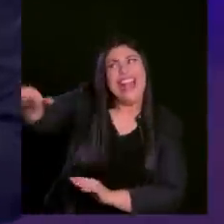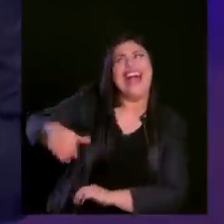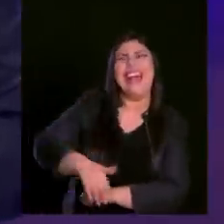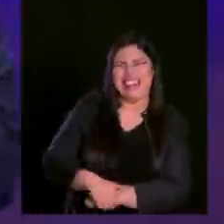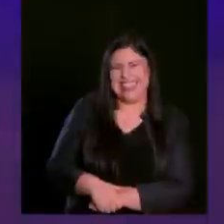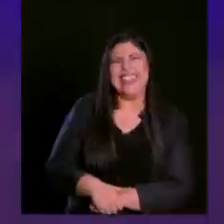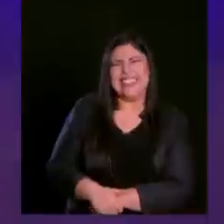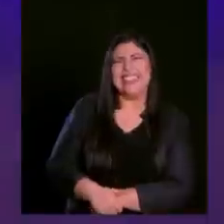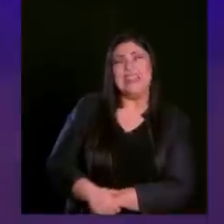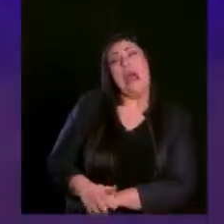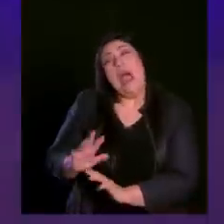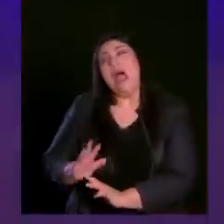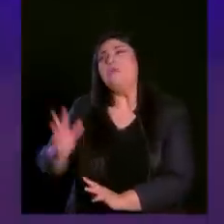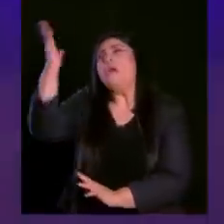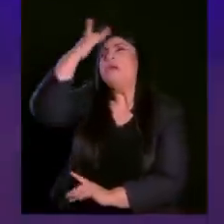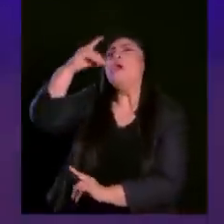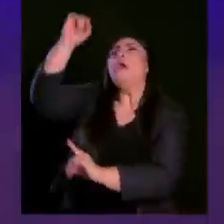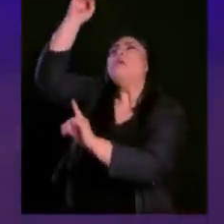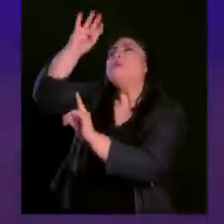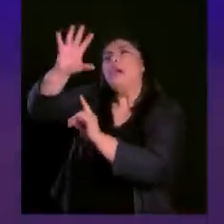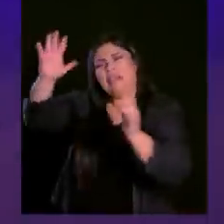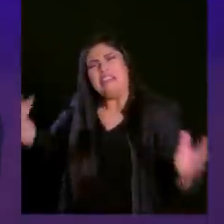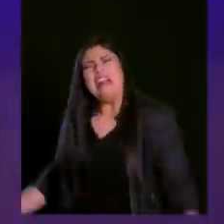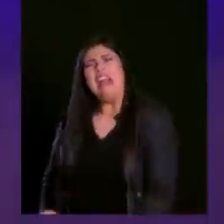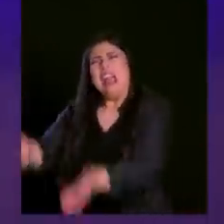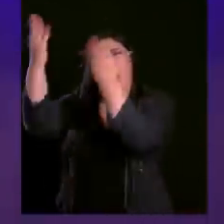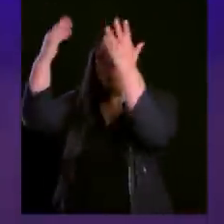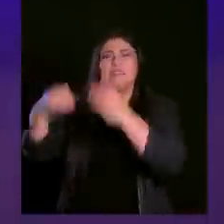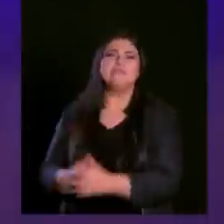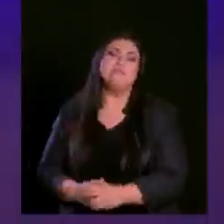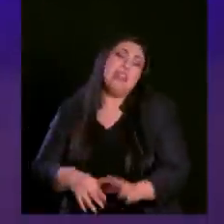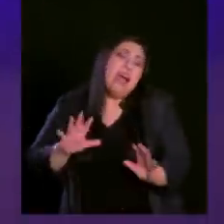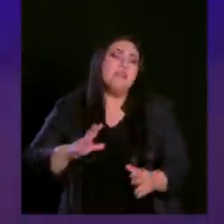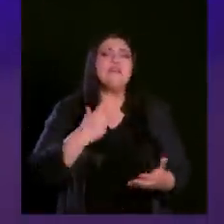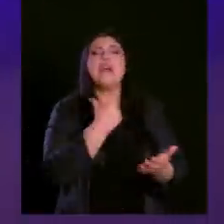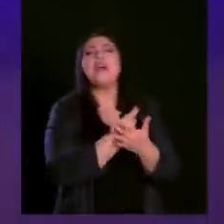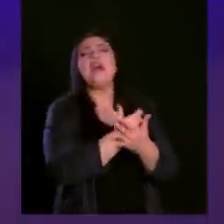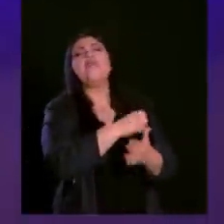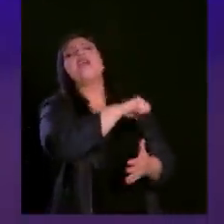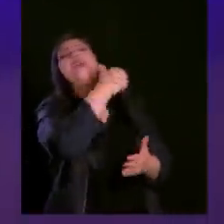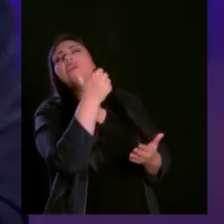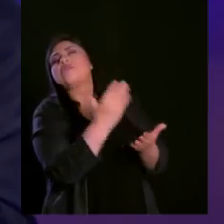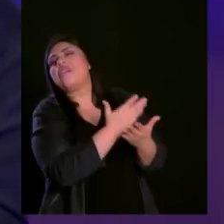pero hay que te valga Pues voy a tener que comprar otra